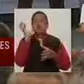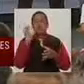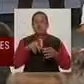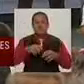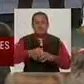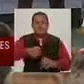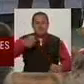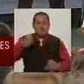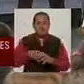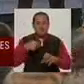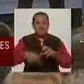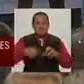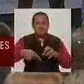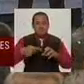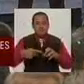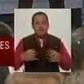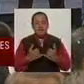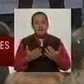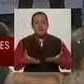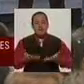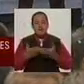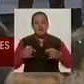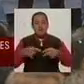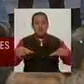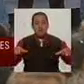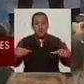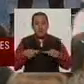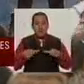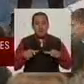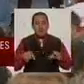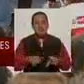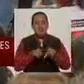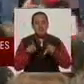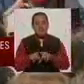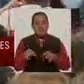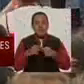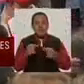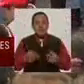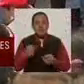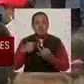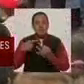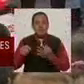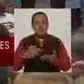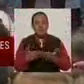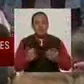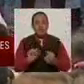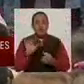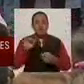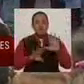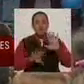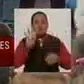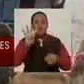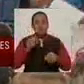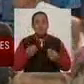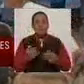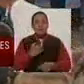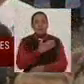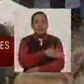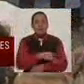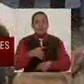para favorecer a este centro poblado, pero también los restantes, los otros 14 para favorecer a